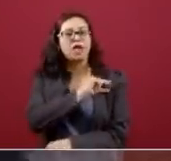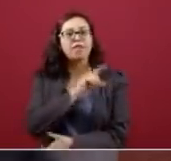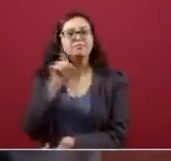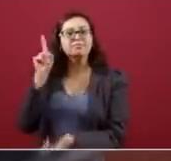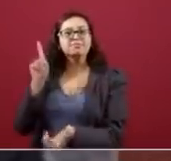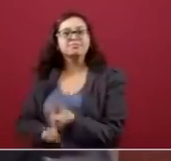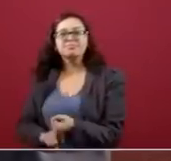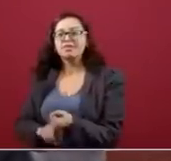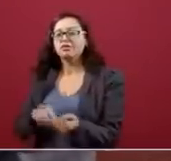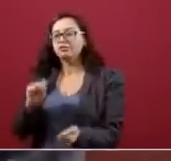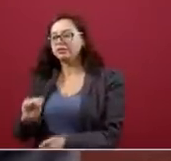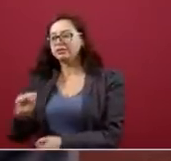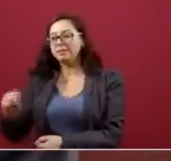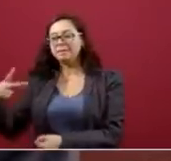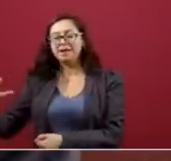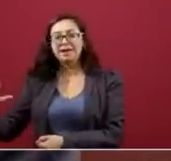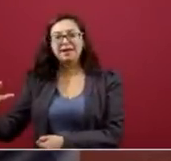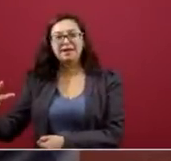la seguridad pública,